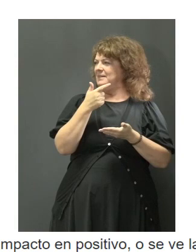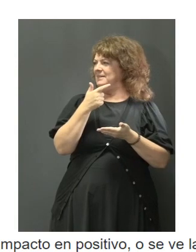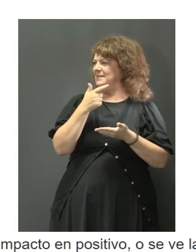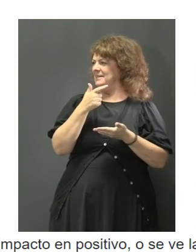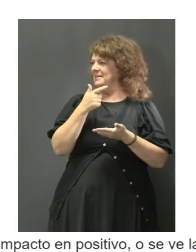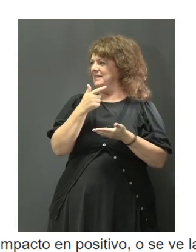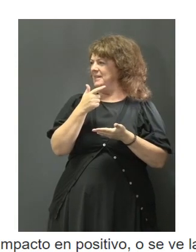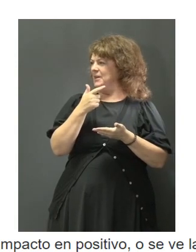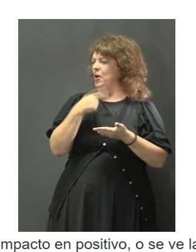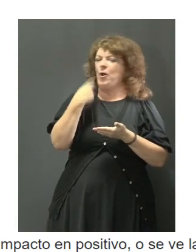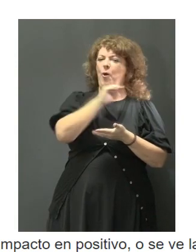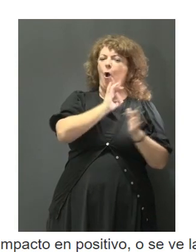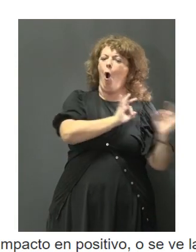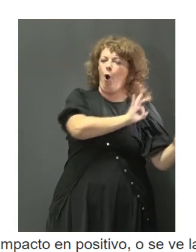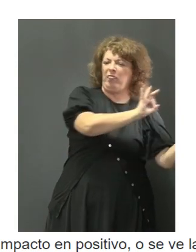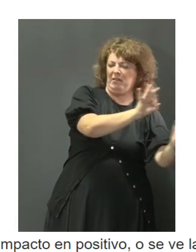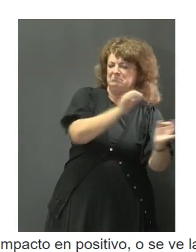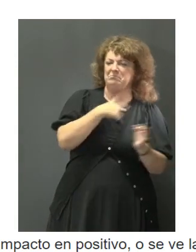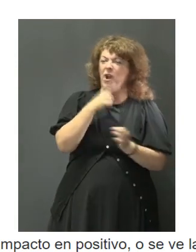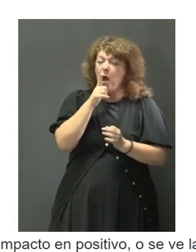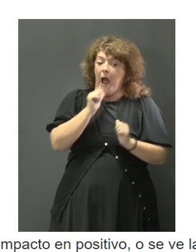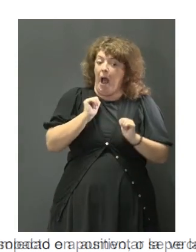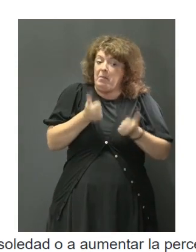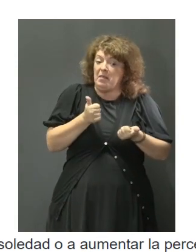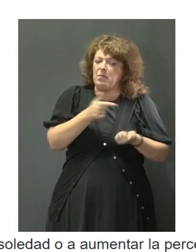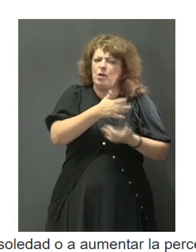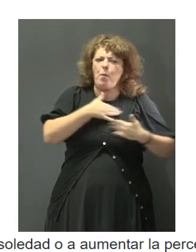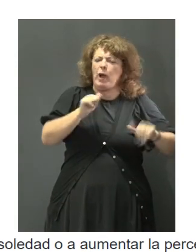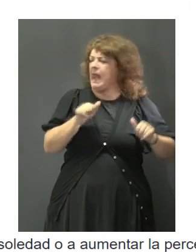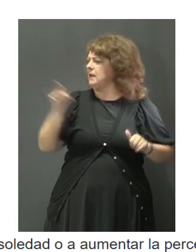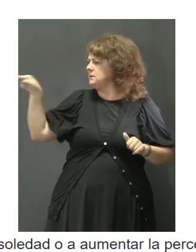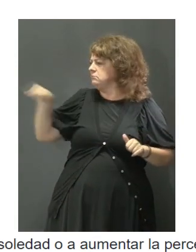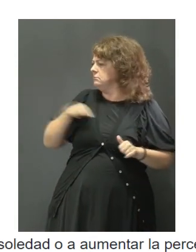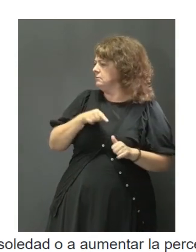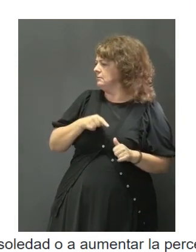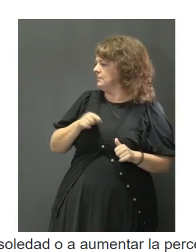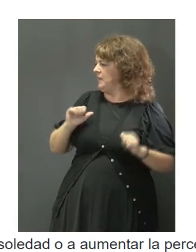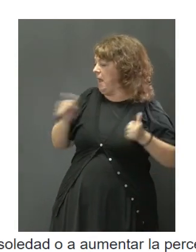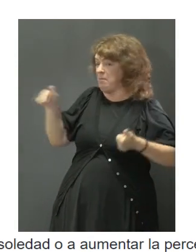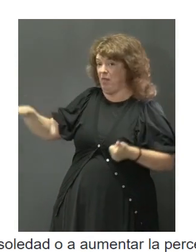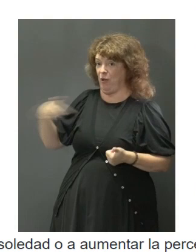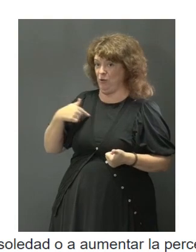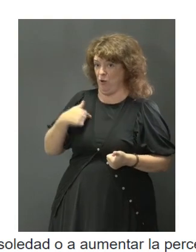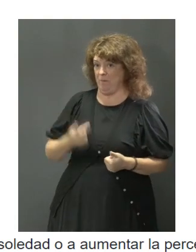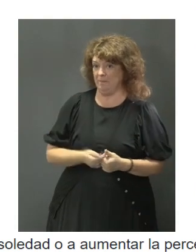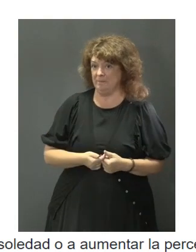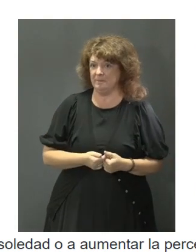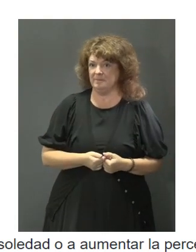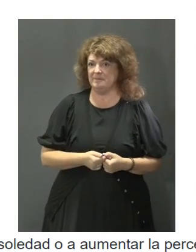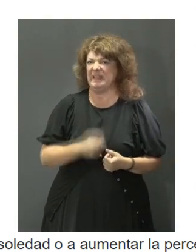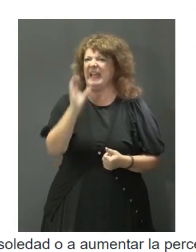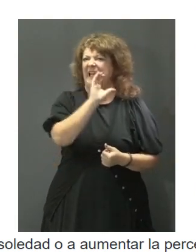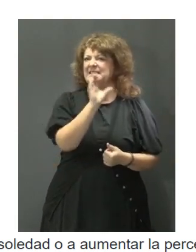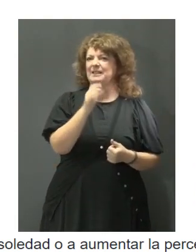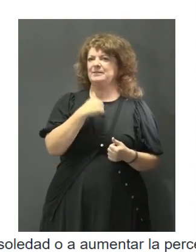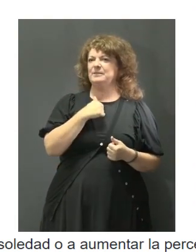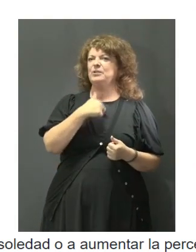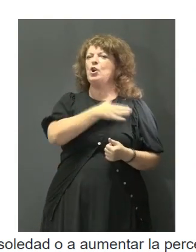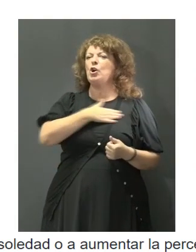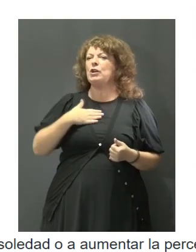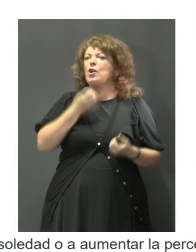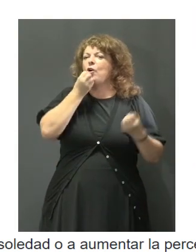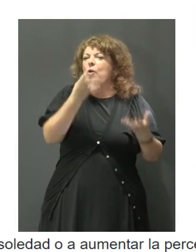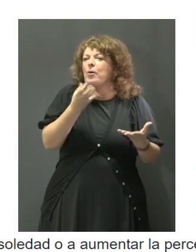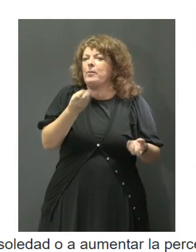poquito de orden en las preguntas. Pero en esta, como queráis intervenir. Si quieres, comienzo yo. Estupendo, Cristian. Yo quisiera